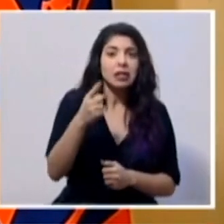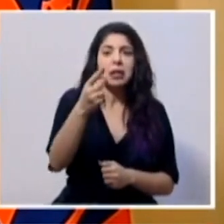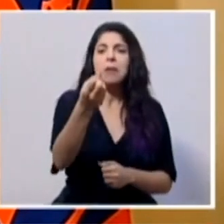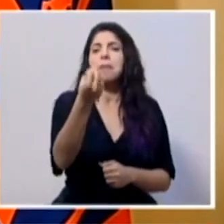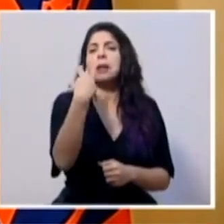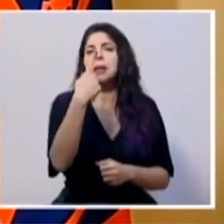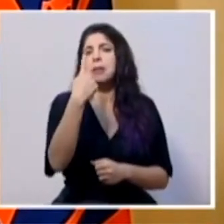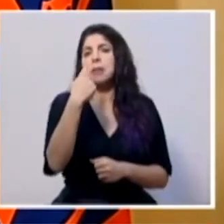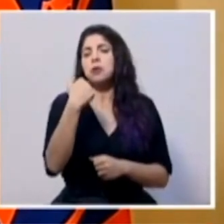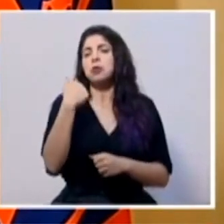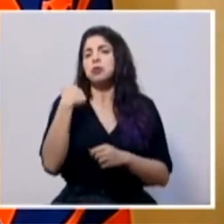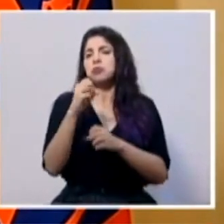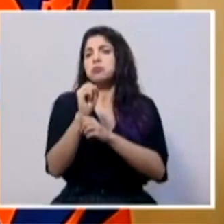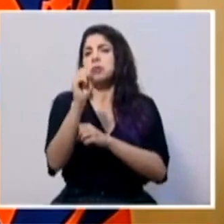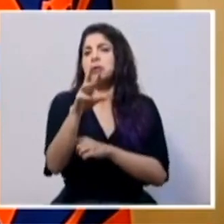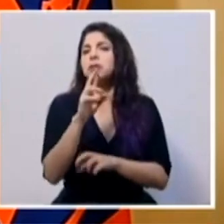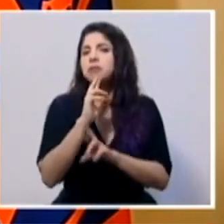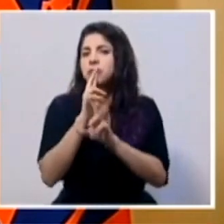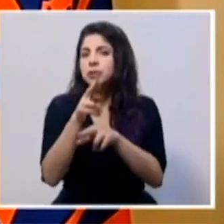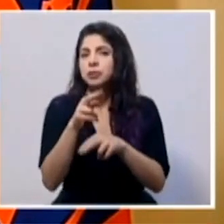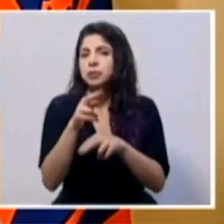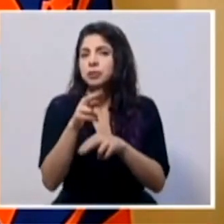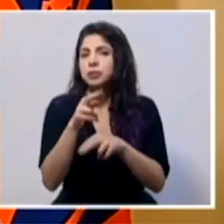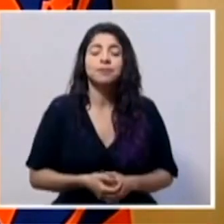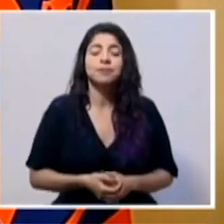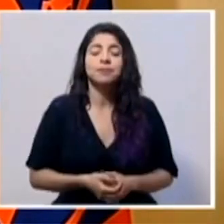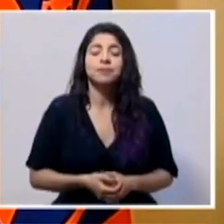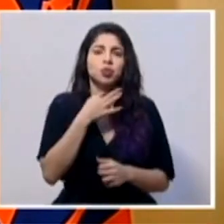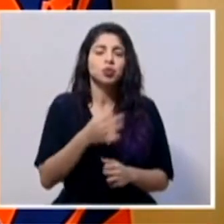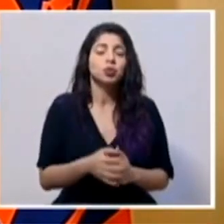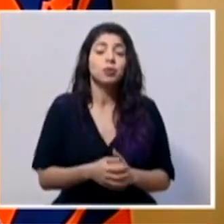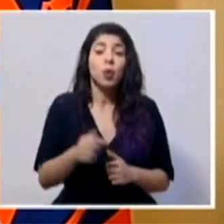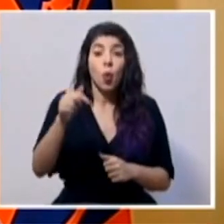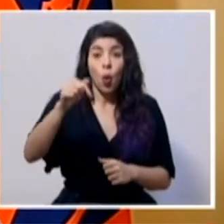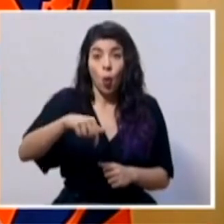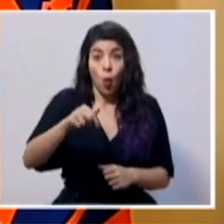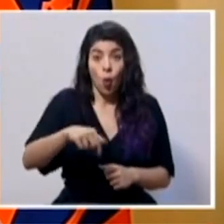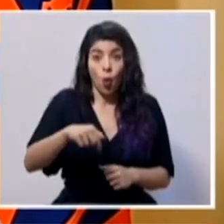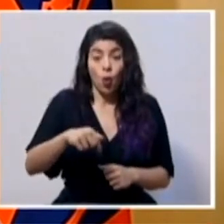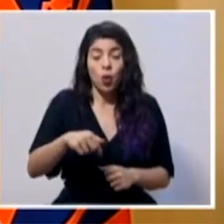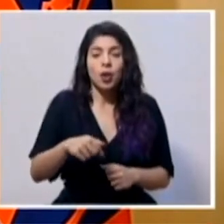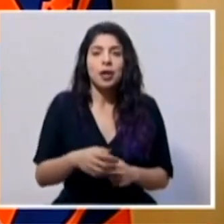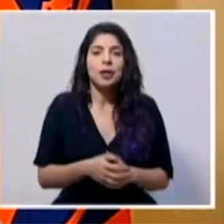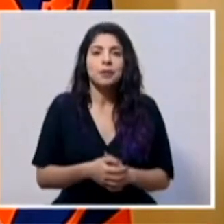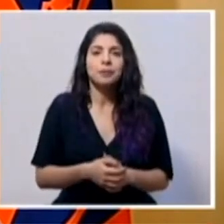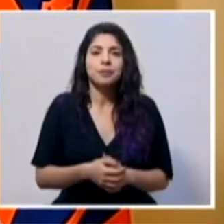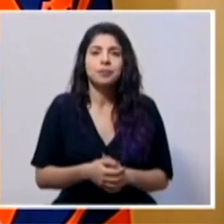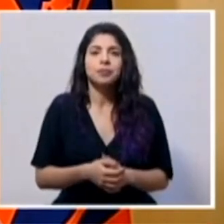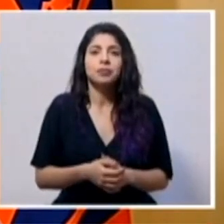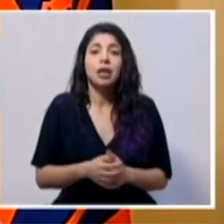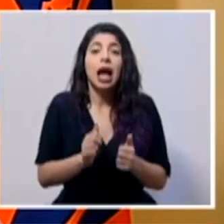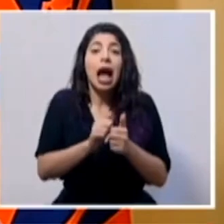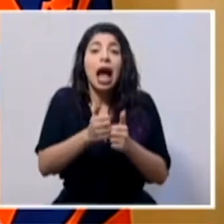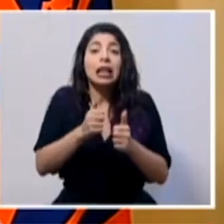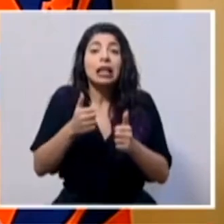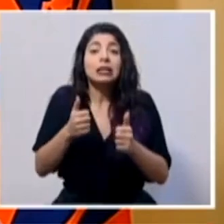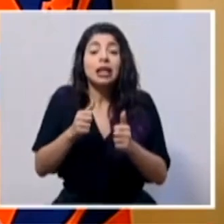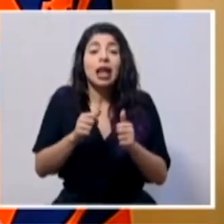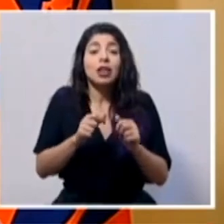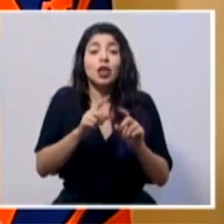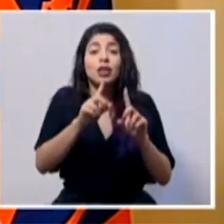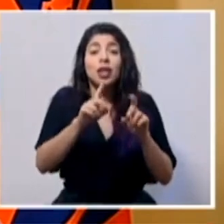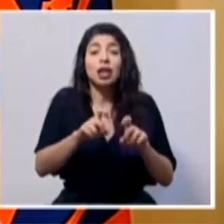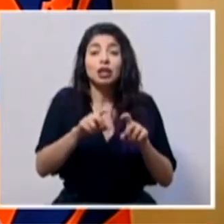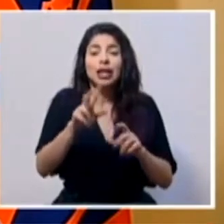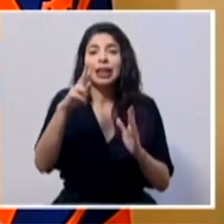y con mucho gusto se las respondemos. Vea, al día de hoy tenemos que el retraso en pruebas diagnósticas es